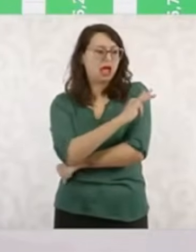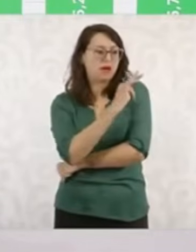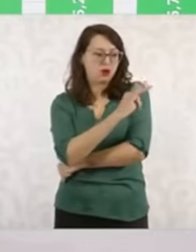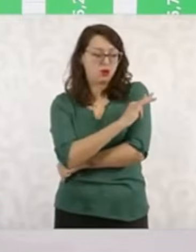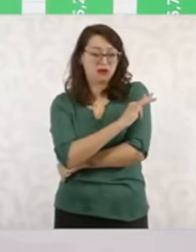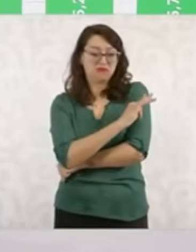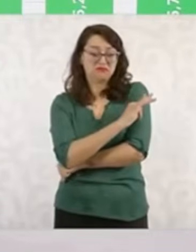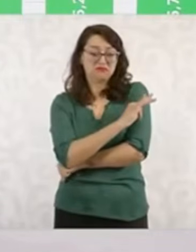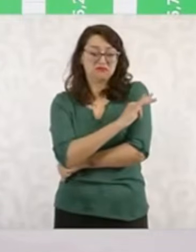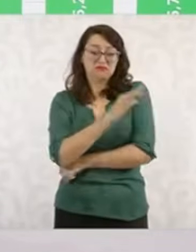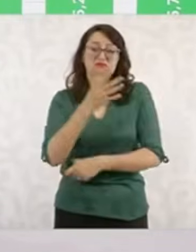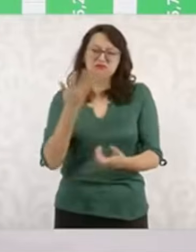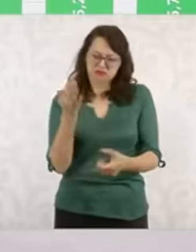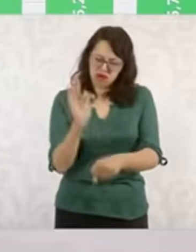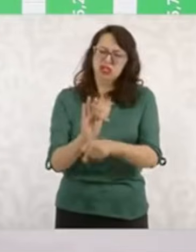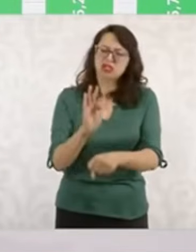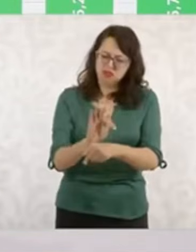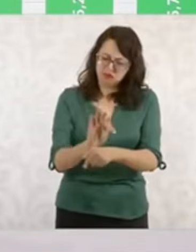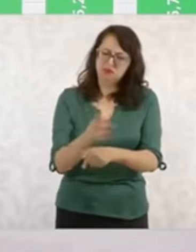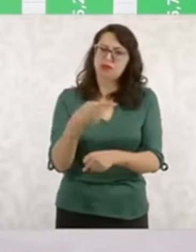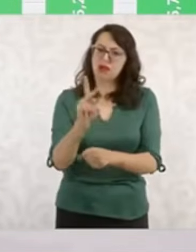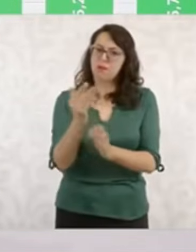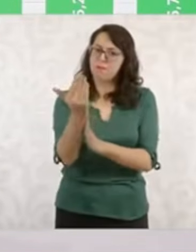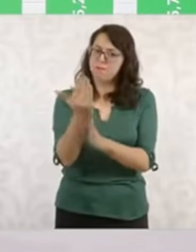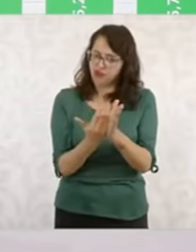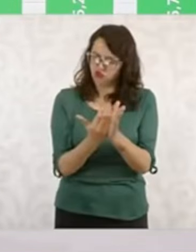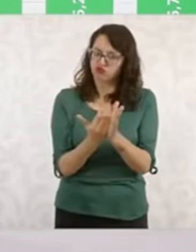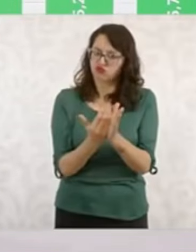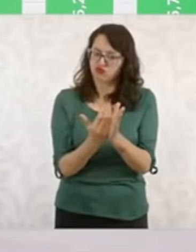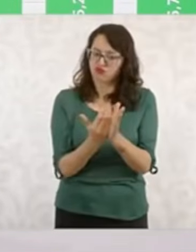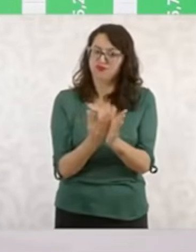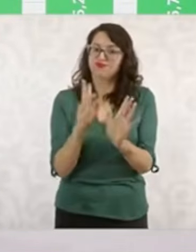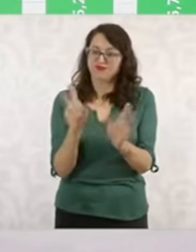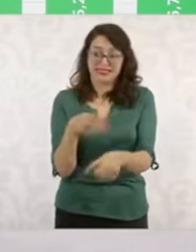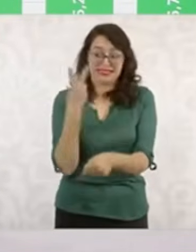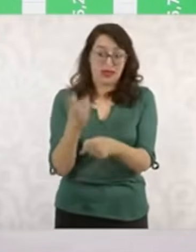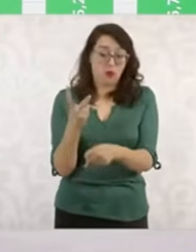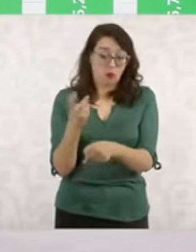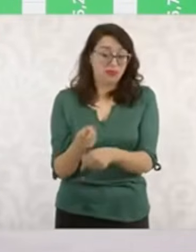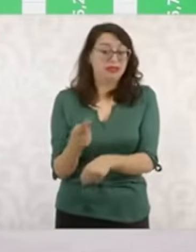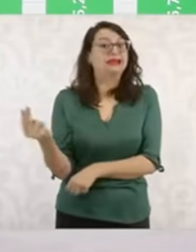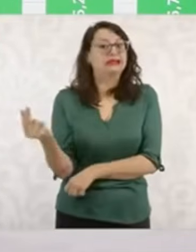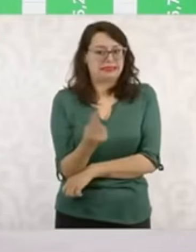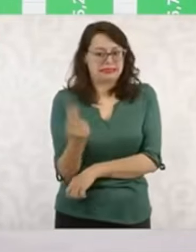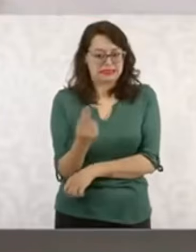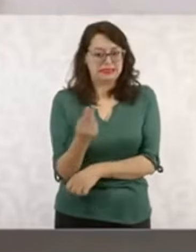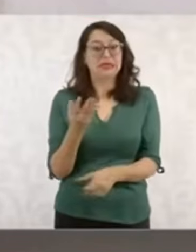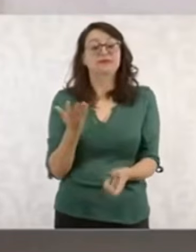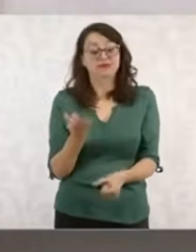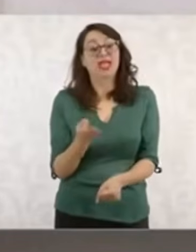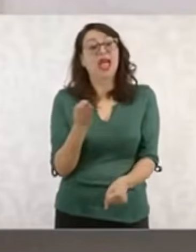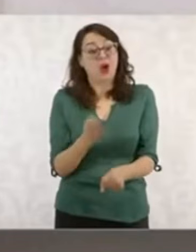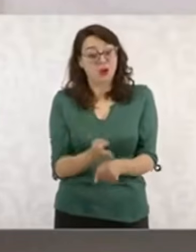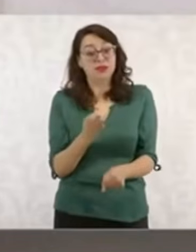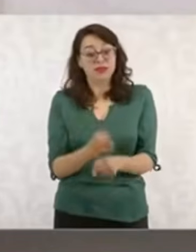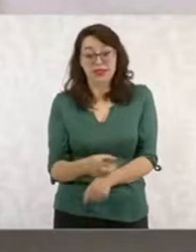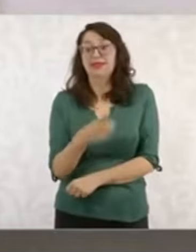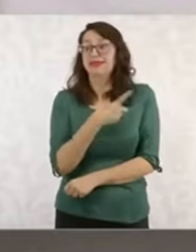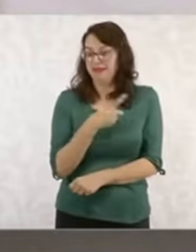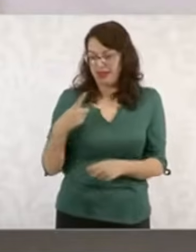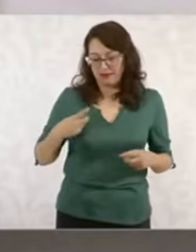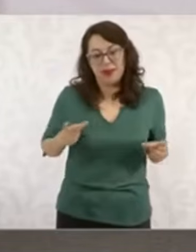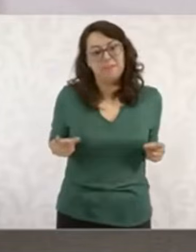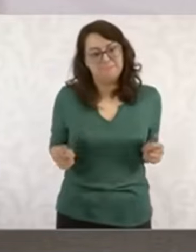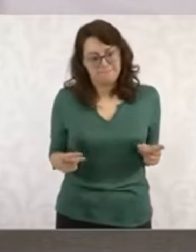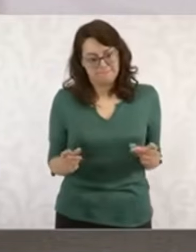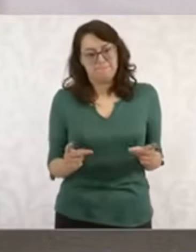un menor nivel de protección y por eso es el enfoque ahora en adultos mayores, en este grupo de población que